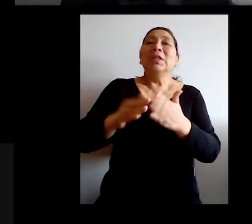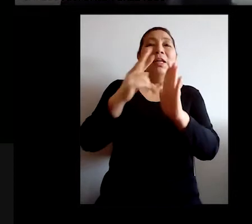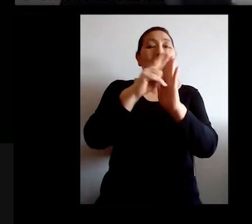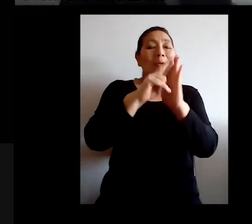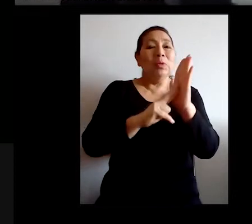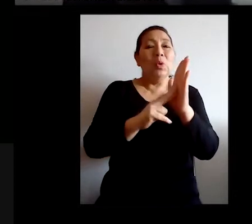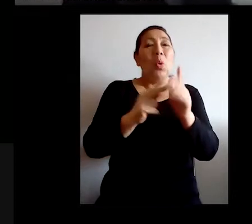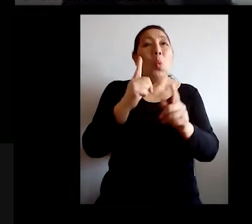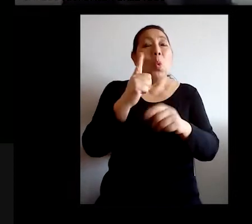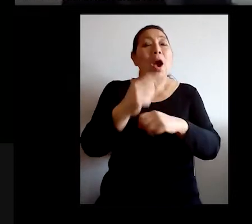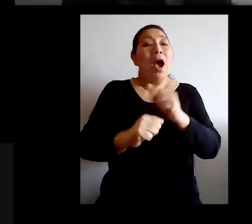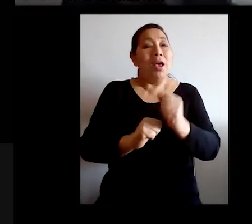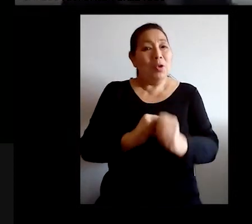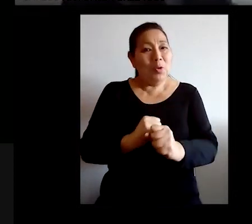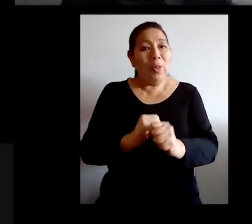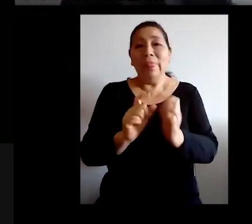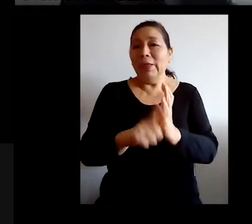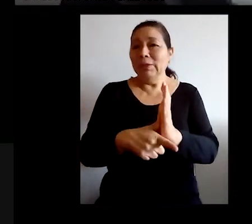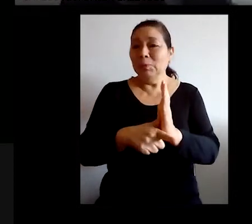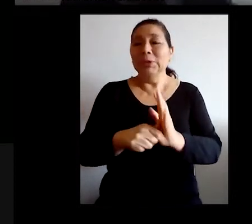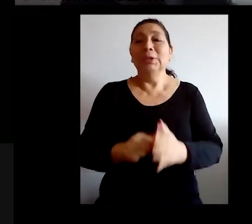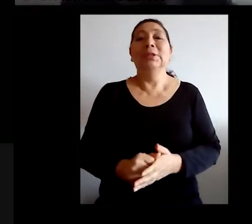resolución un año después.